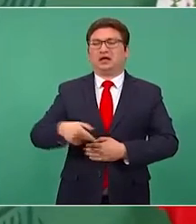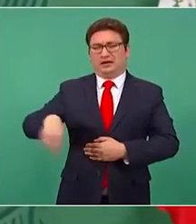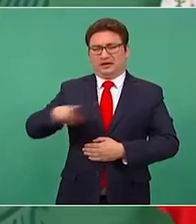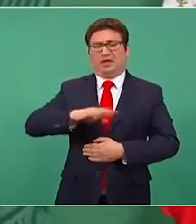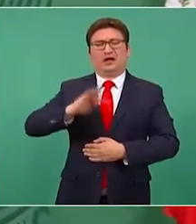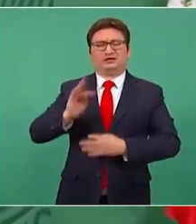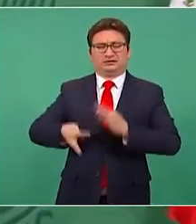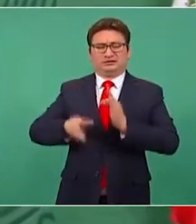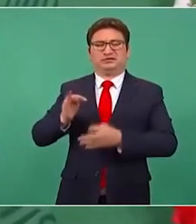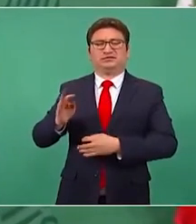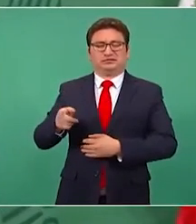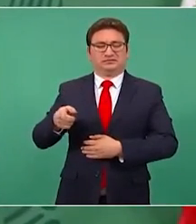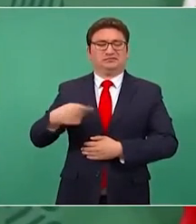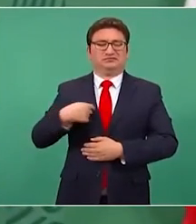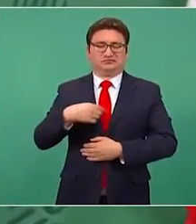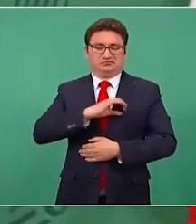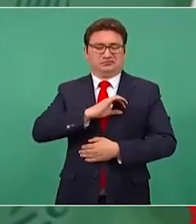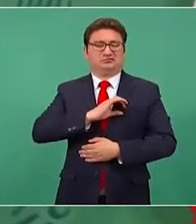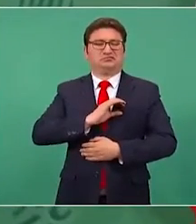aceptados,